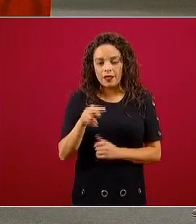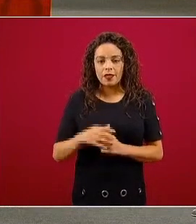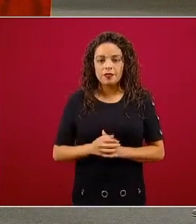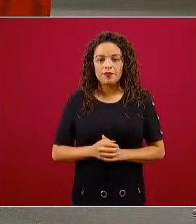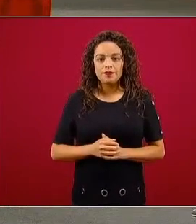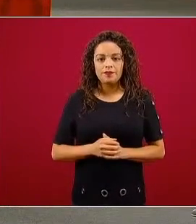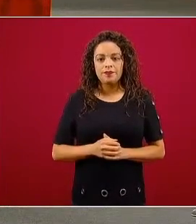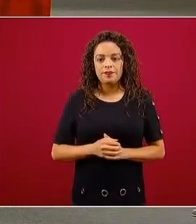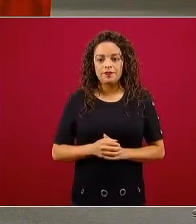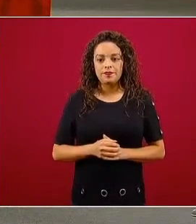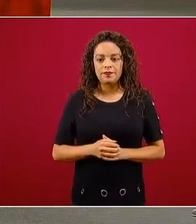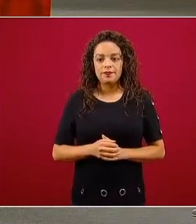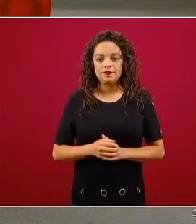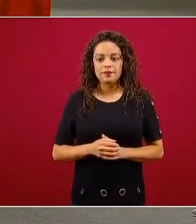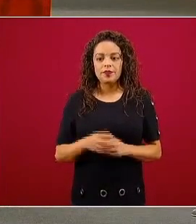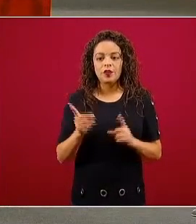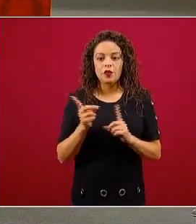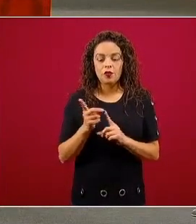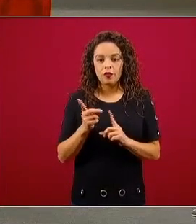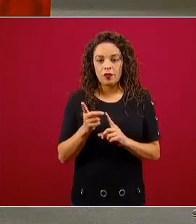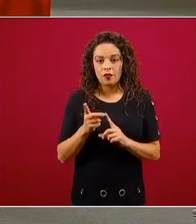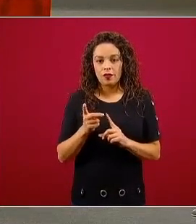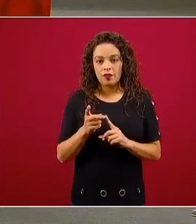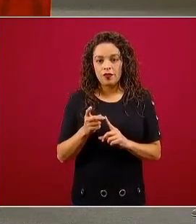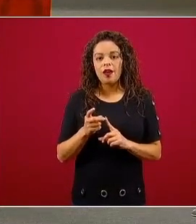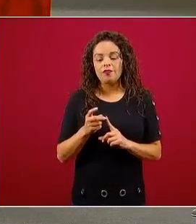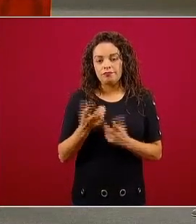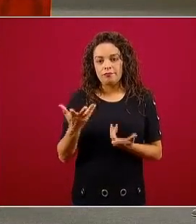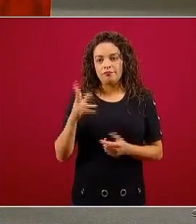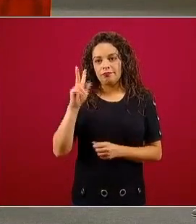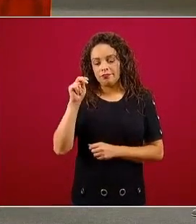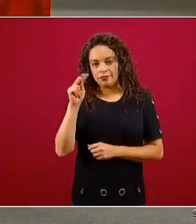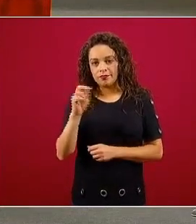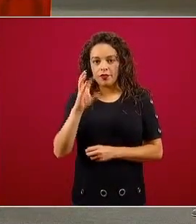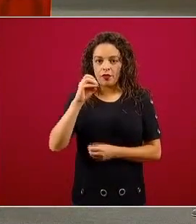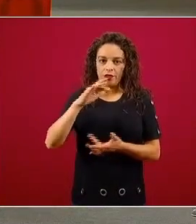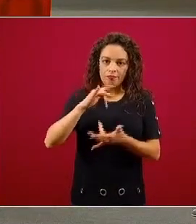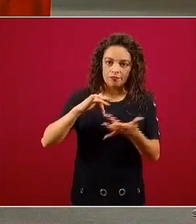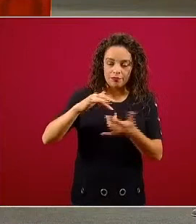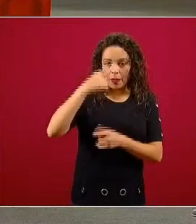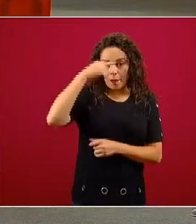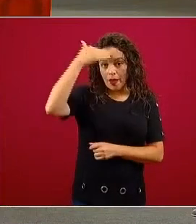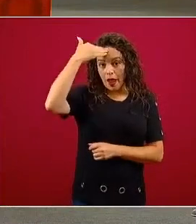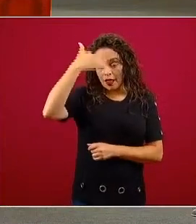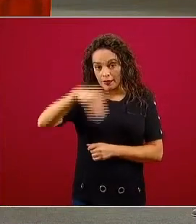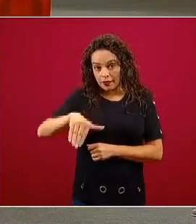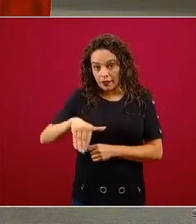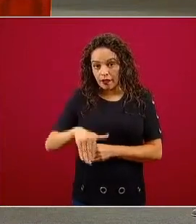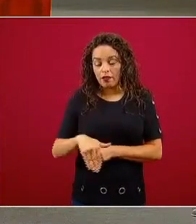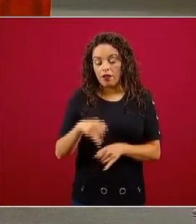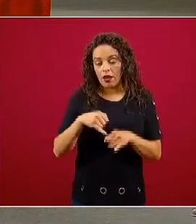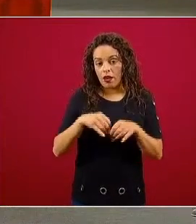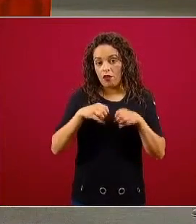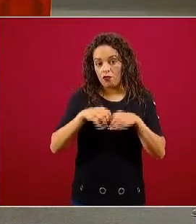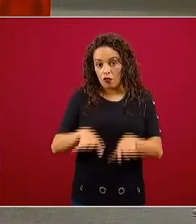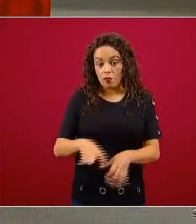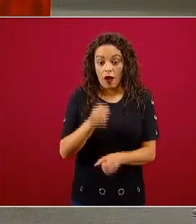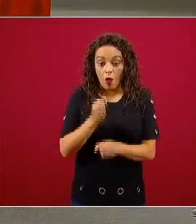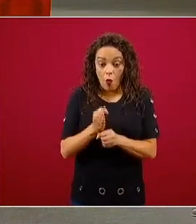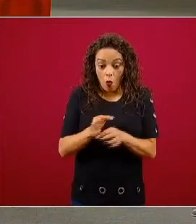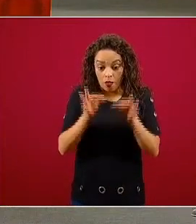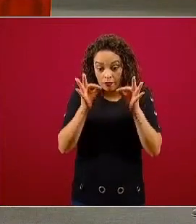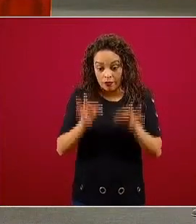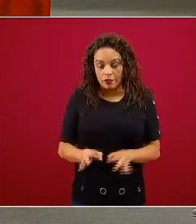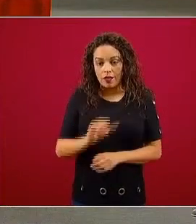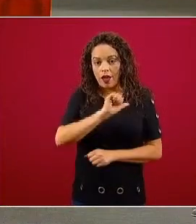tiempo para actualizarse, ponerse al día de la situación del COVID-19 en México. Son las 7